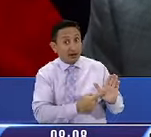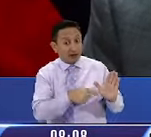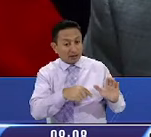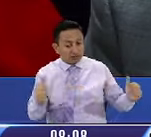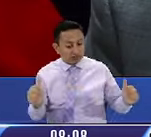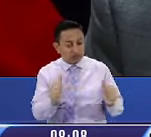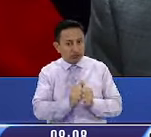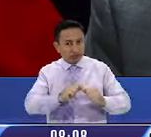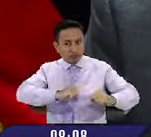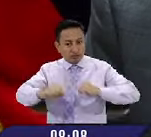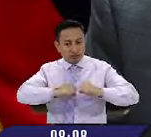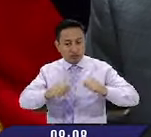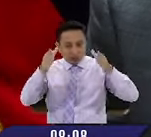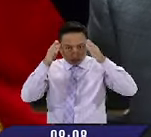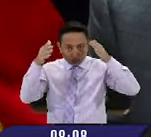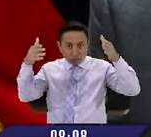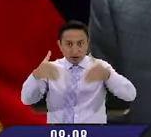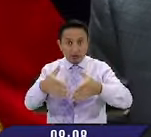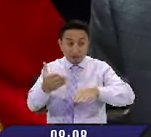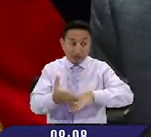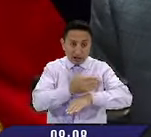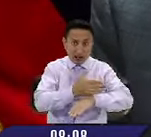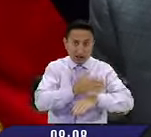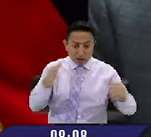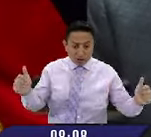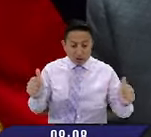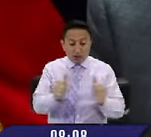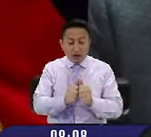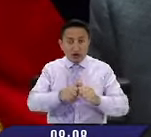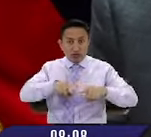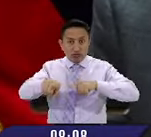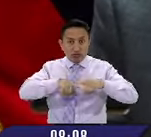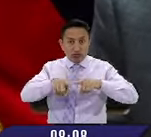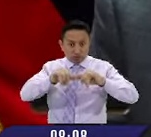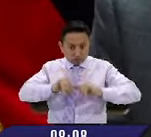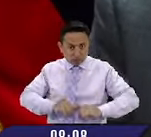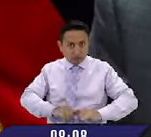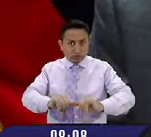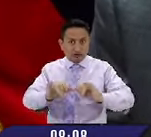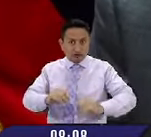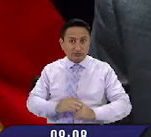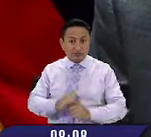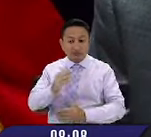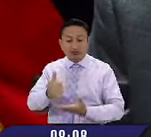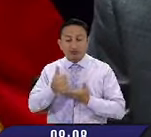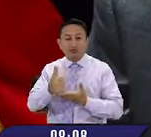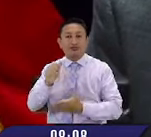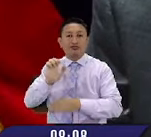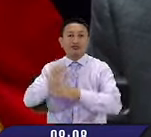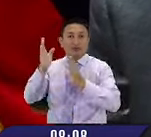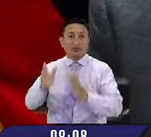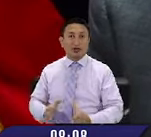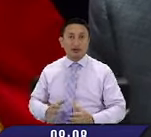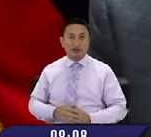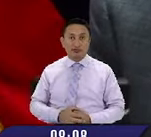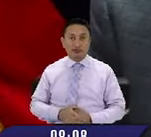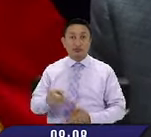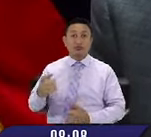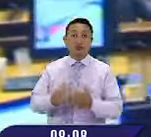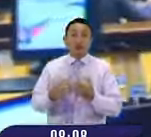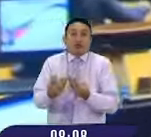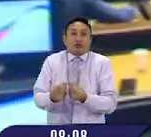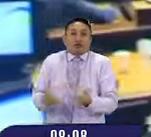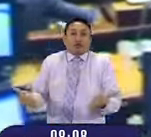trabajemos juntos como lo habíamos venido haciendo y nosotros lo seguiremos haciendo a favor del pueblo ecuatoriano para resolver sus